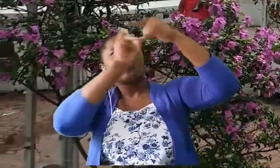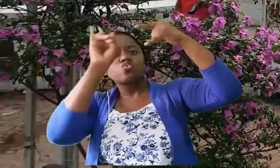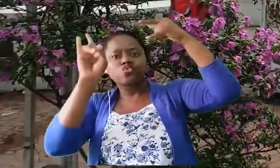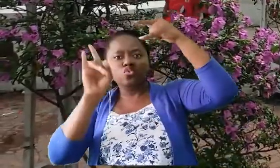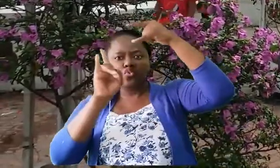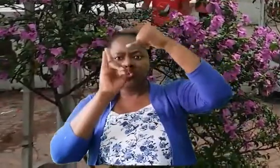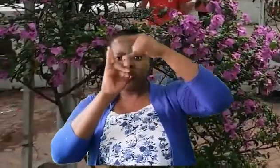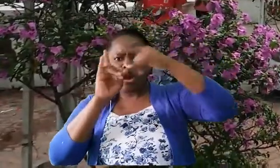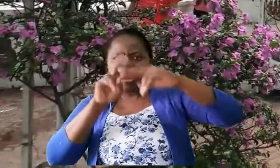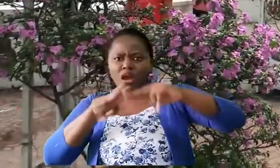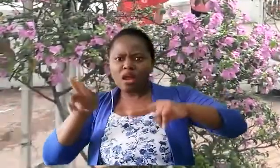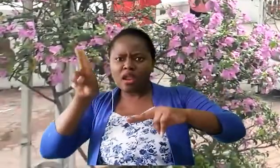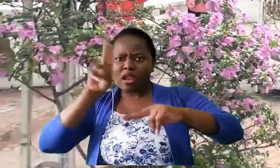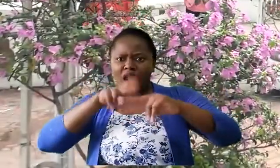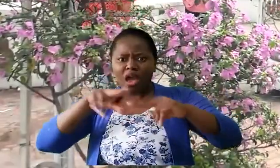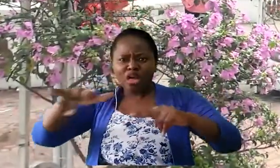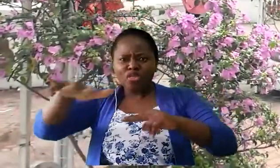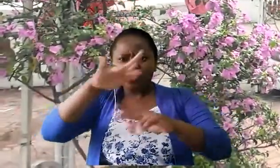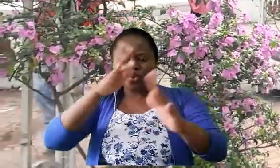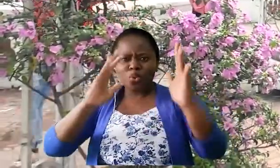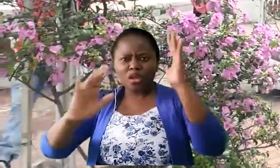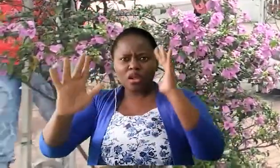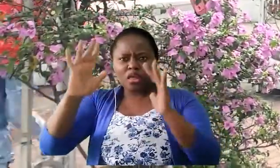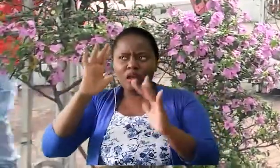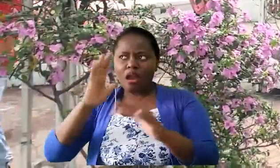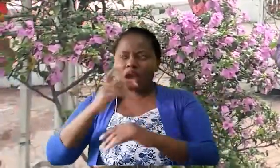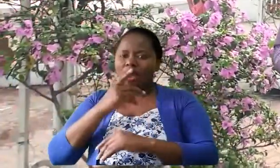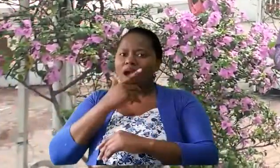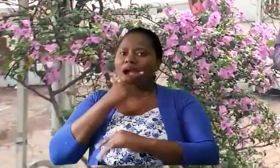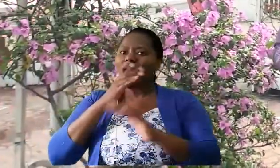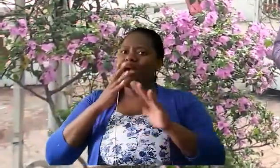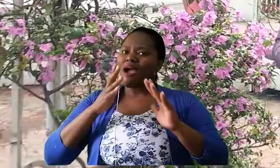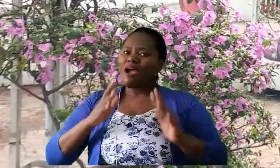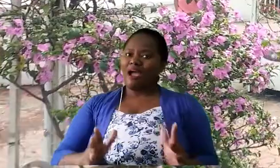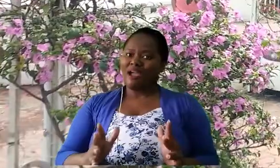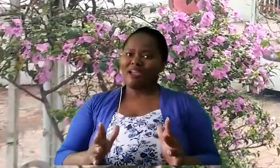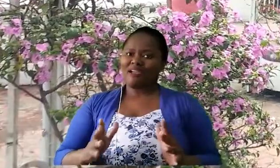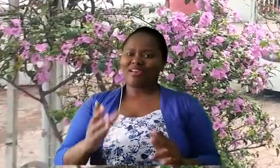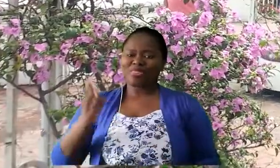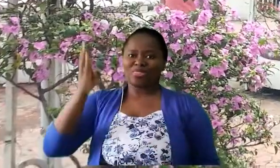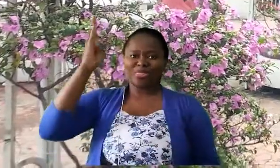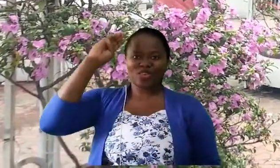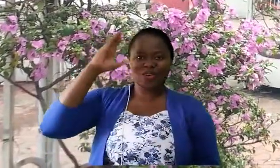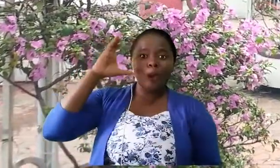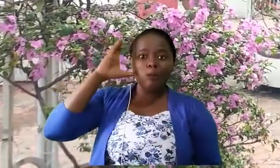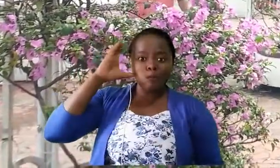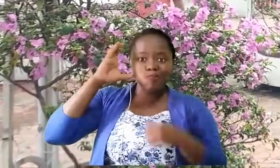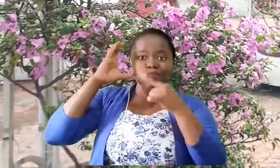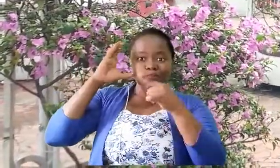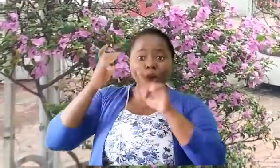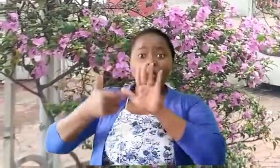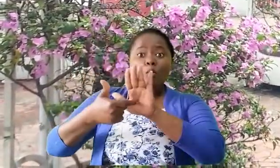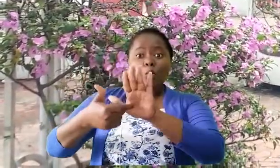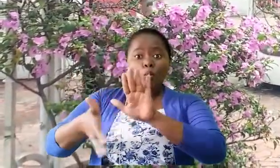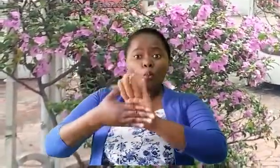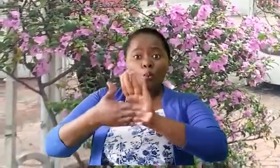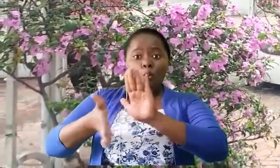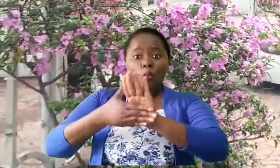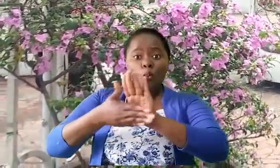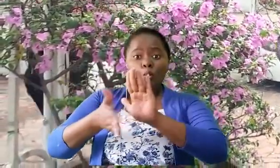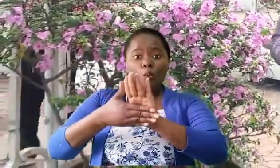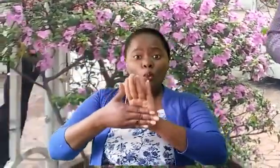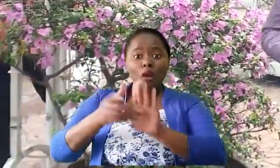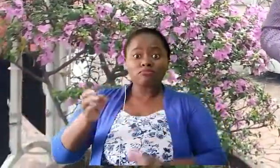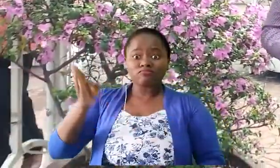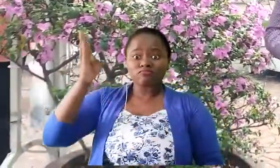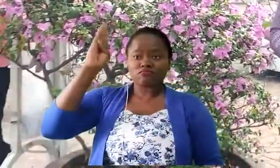la existencia de Dios. Es más, él lo que trata es de demostrar la existencia del ser absoluto. Lo hace a través